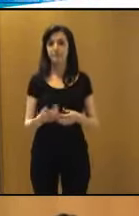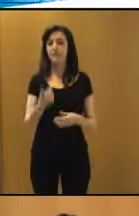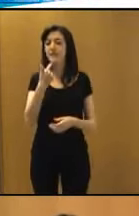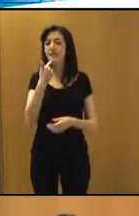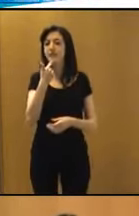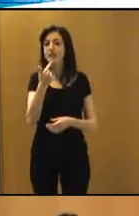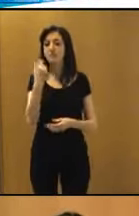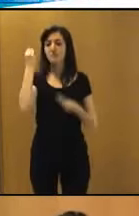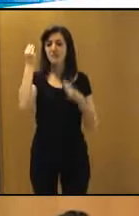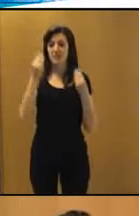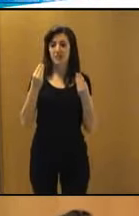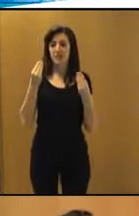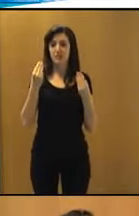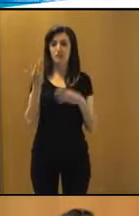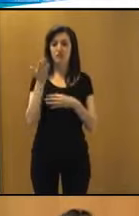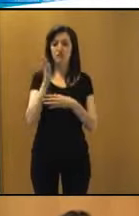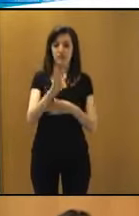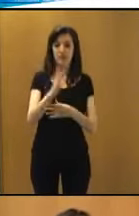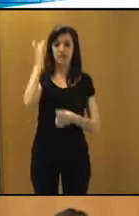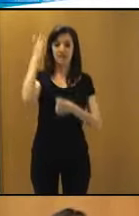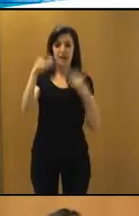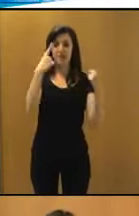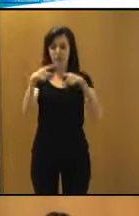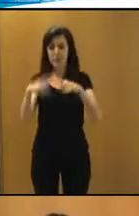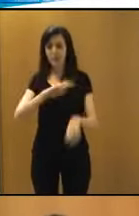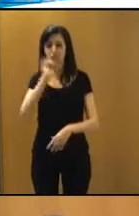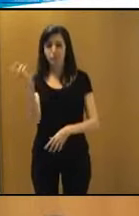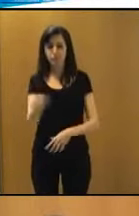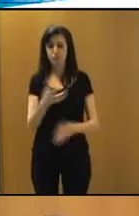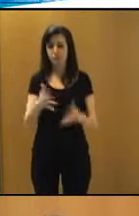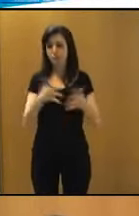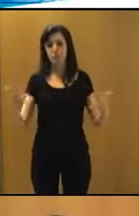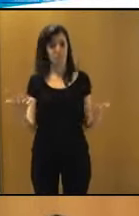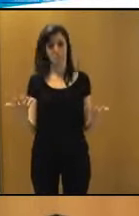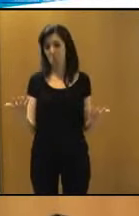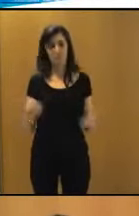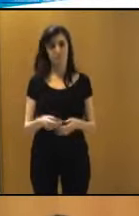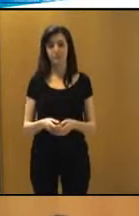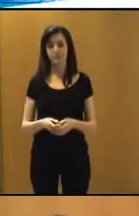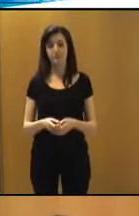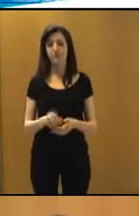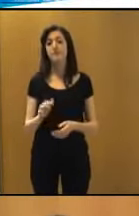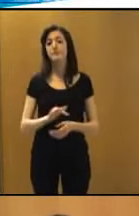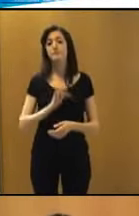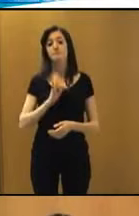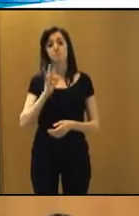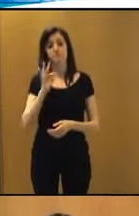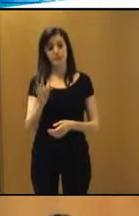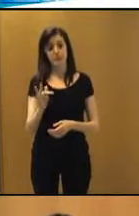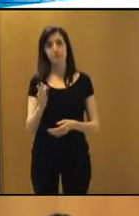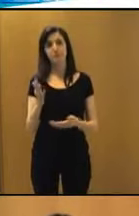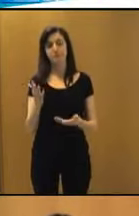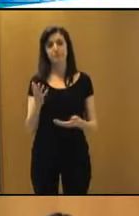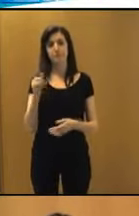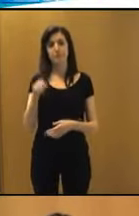afirmación, ¿no? No consideran que sea variada ni amplia la oferta que se les ofrece. Además,